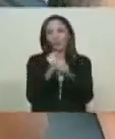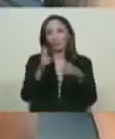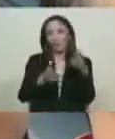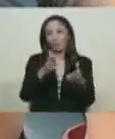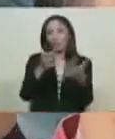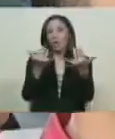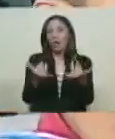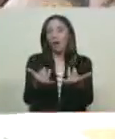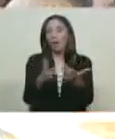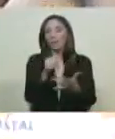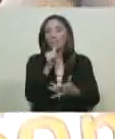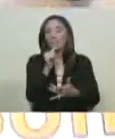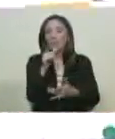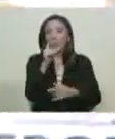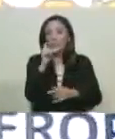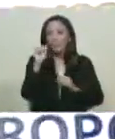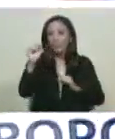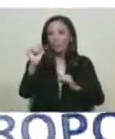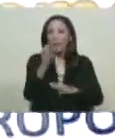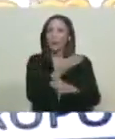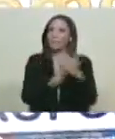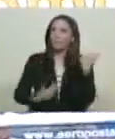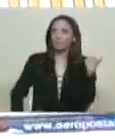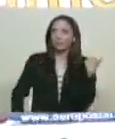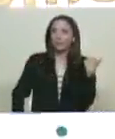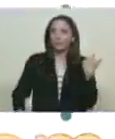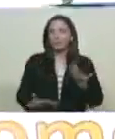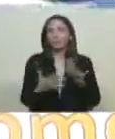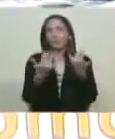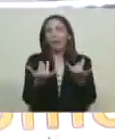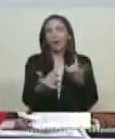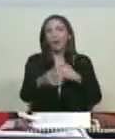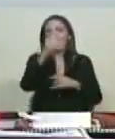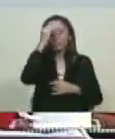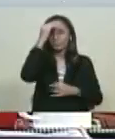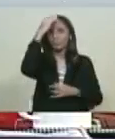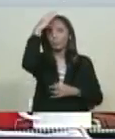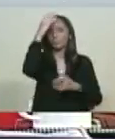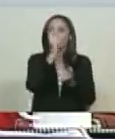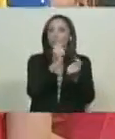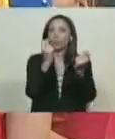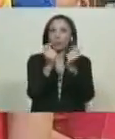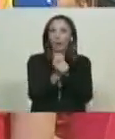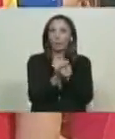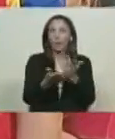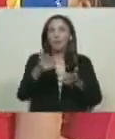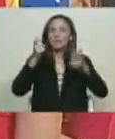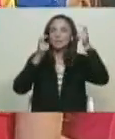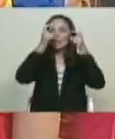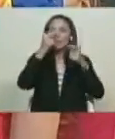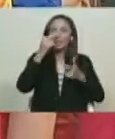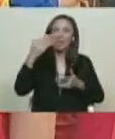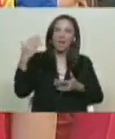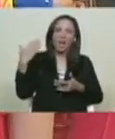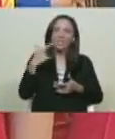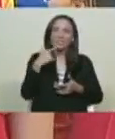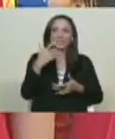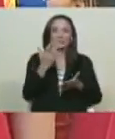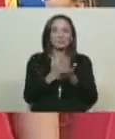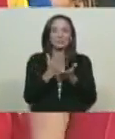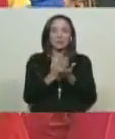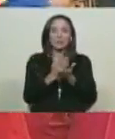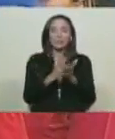seguir demostrando que somos este pueblo sabio. Que Hugo Rafael Chávez decía, en alguna